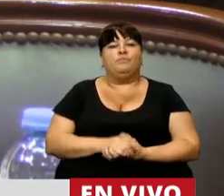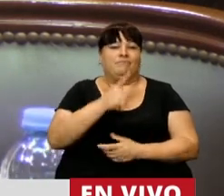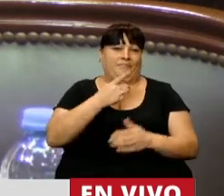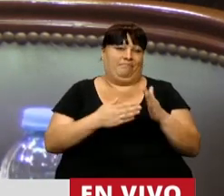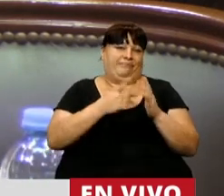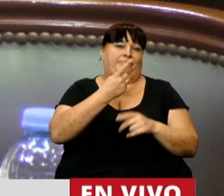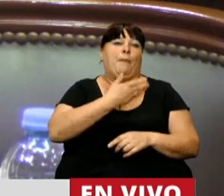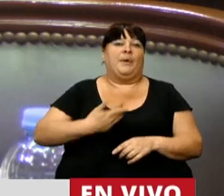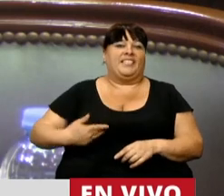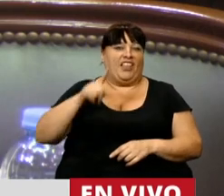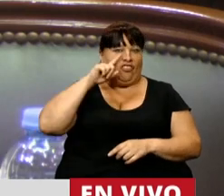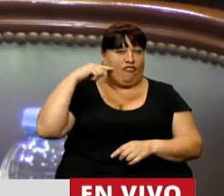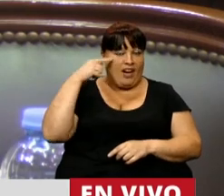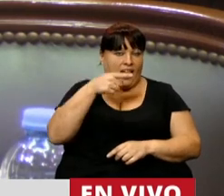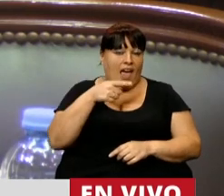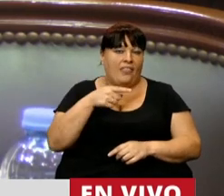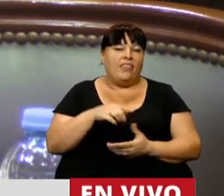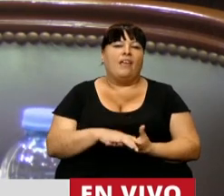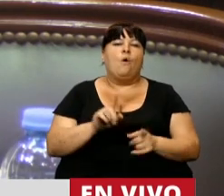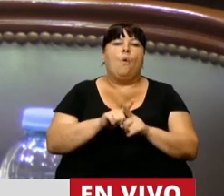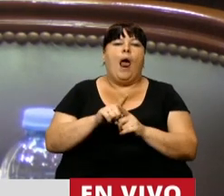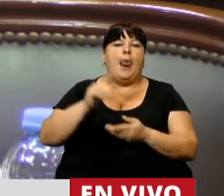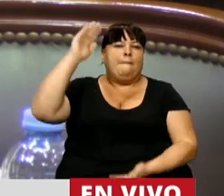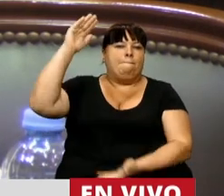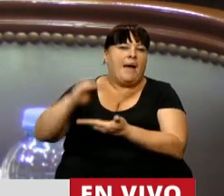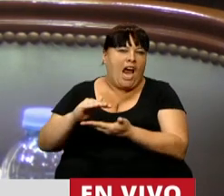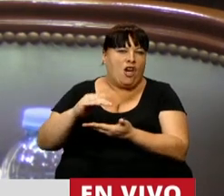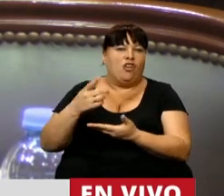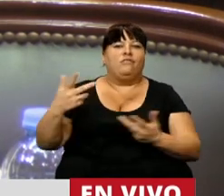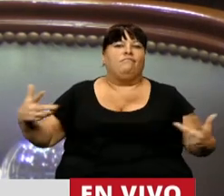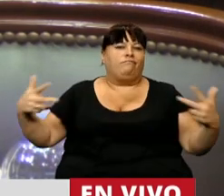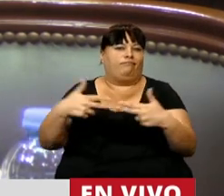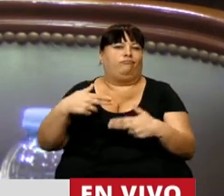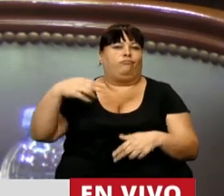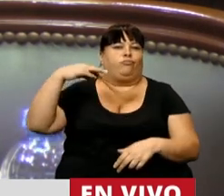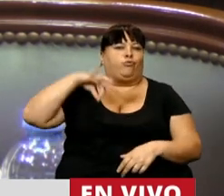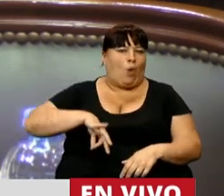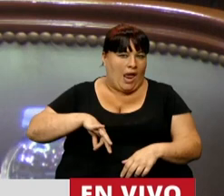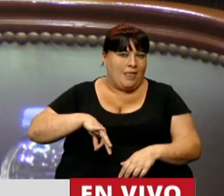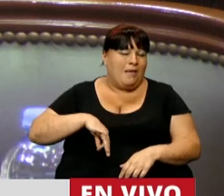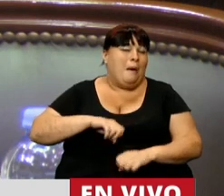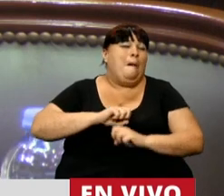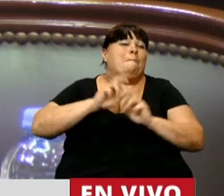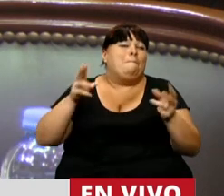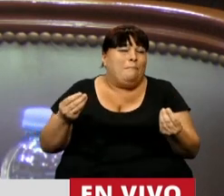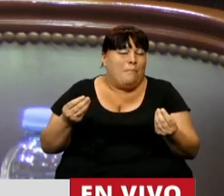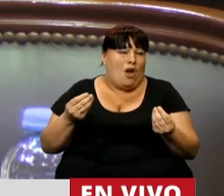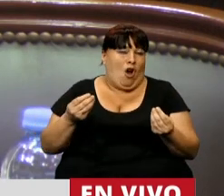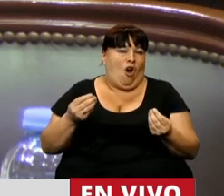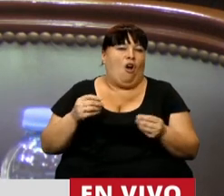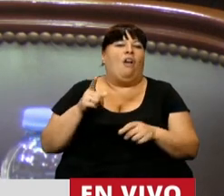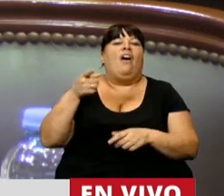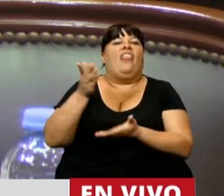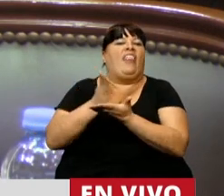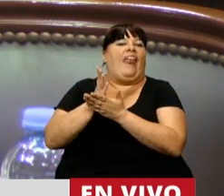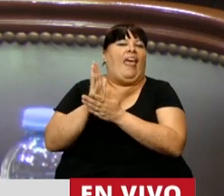el presidente Alberto Fernández, les ha reducido, les ha recortado el sueldo y encima les ha cercenado